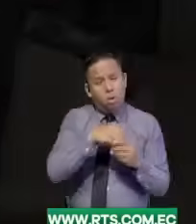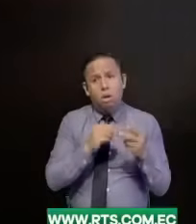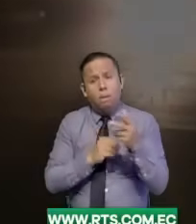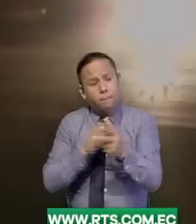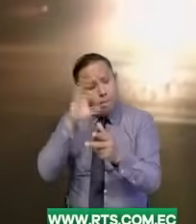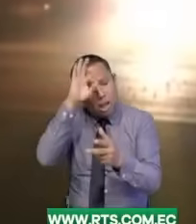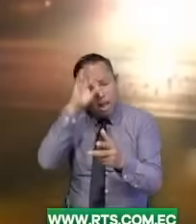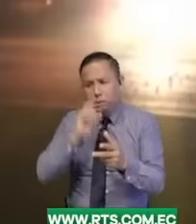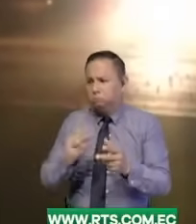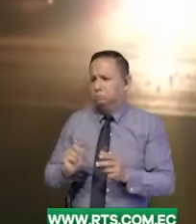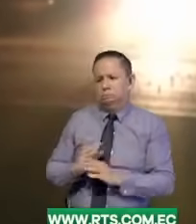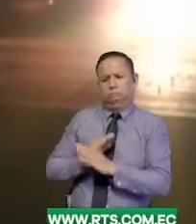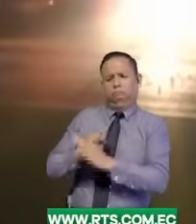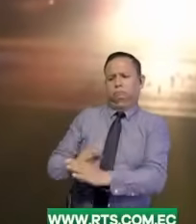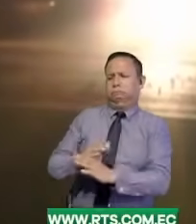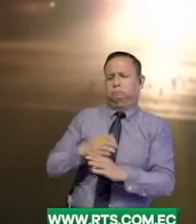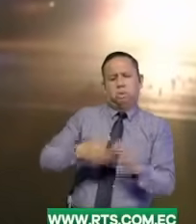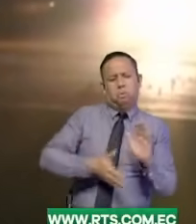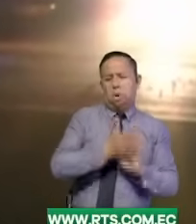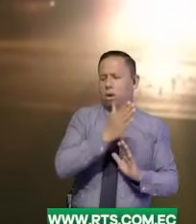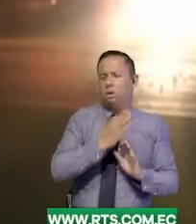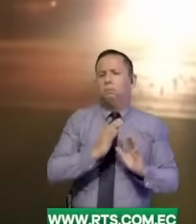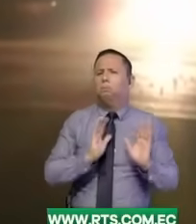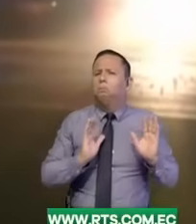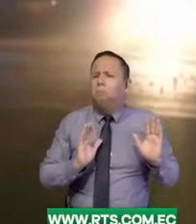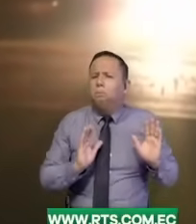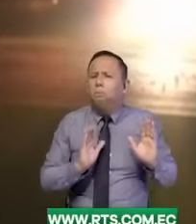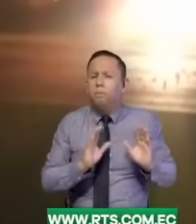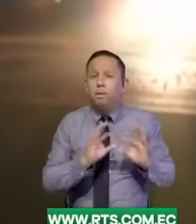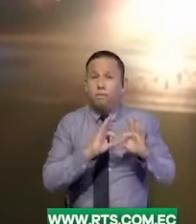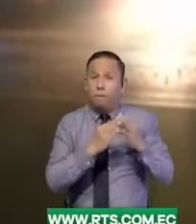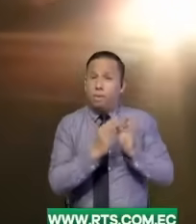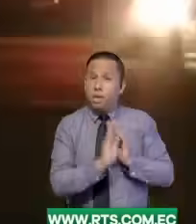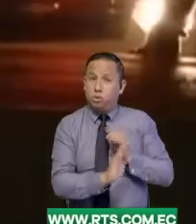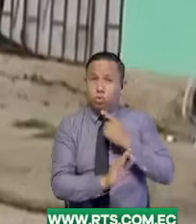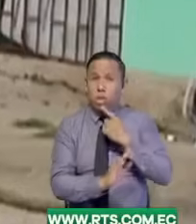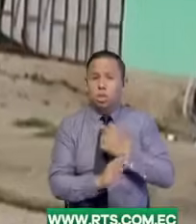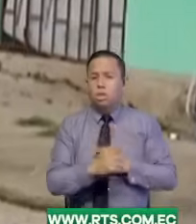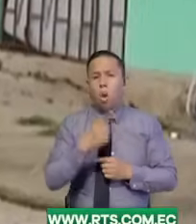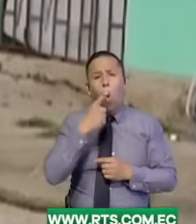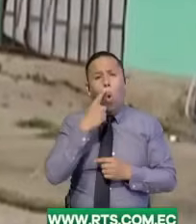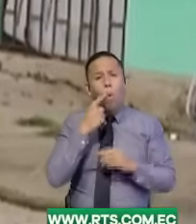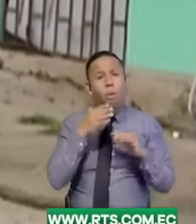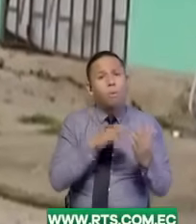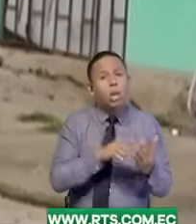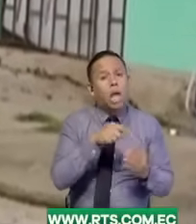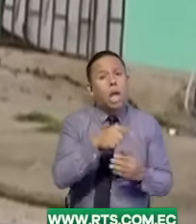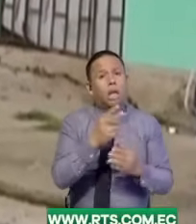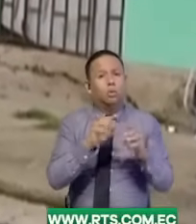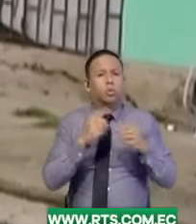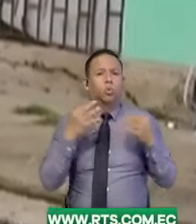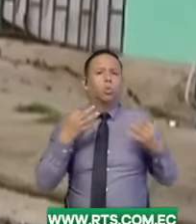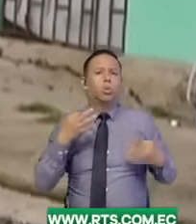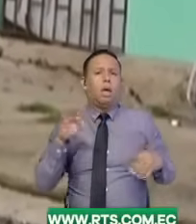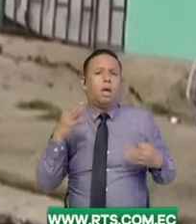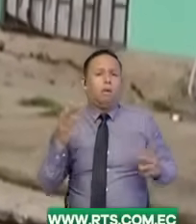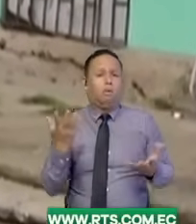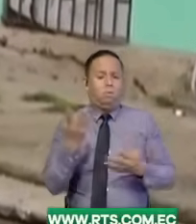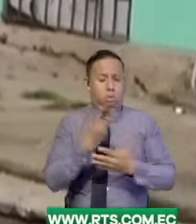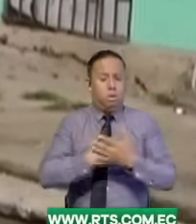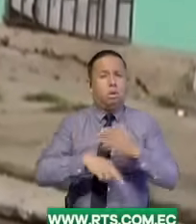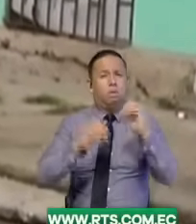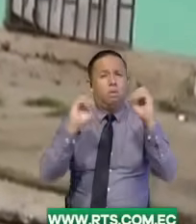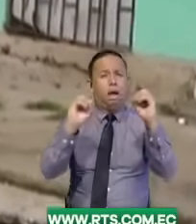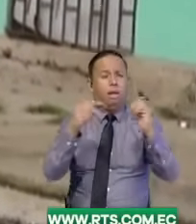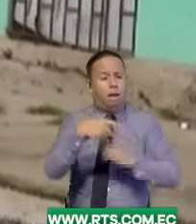ambulancia. Sobre el fallecido, su familia informó que era soltero, no tenía hijos y trabajaba como